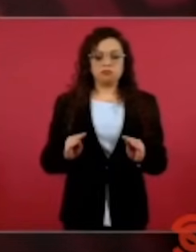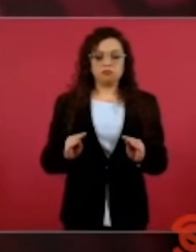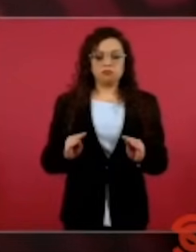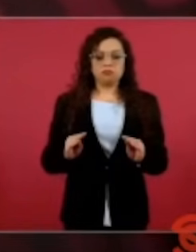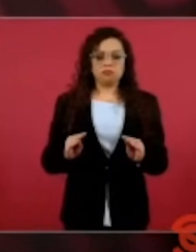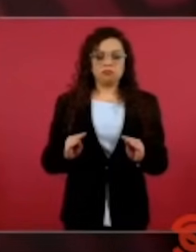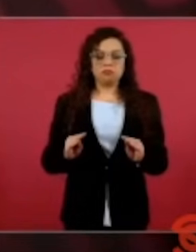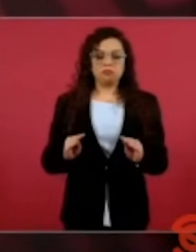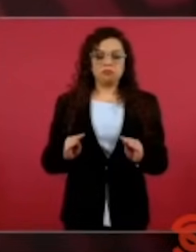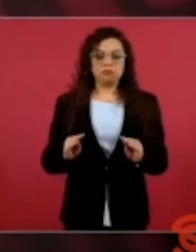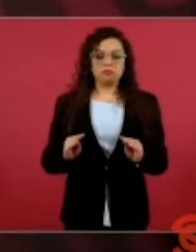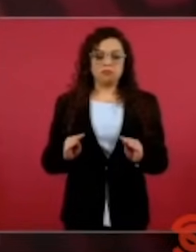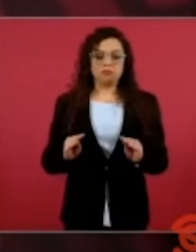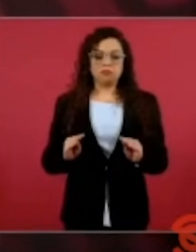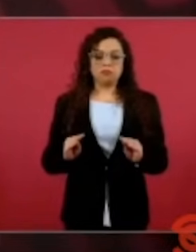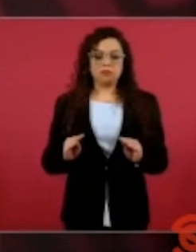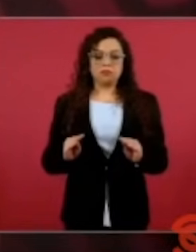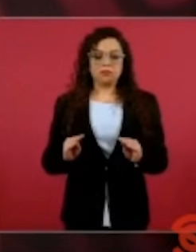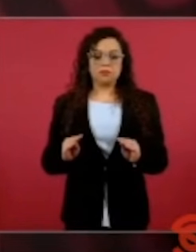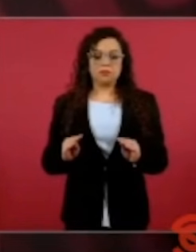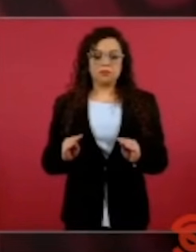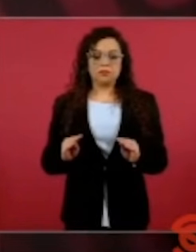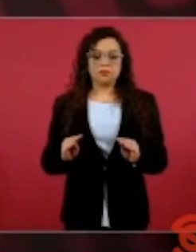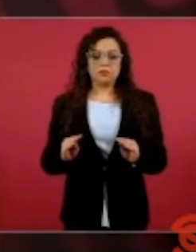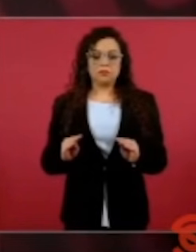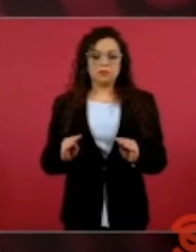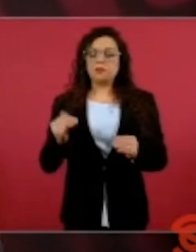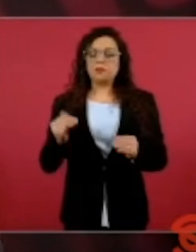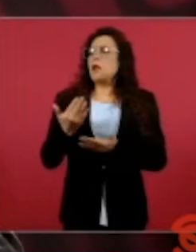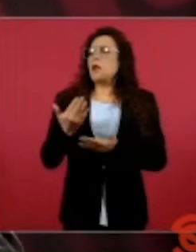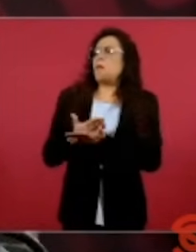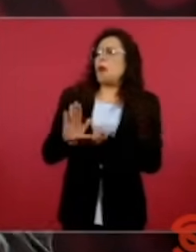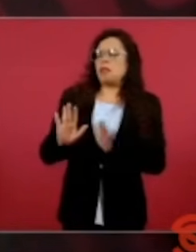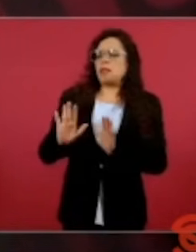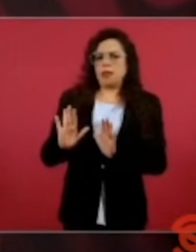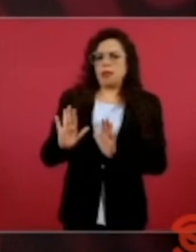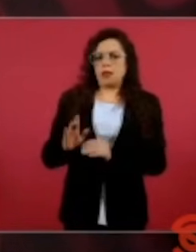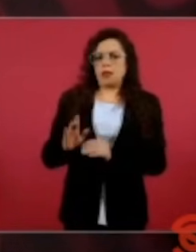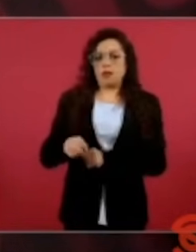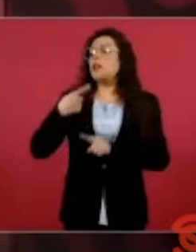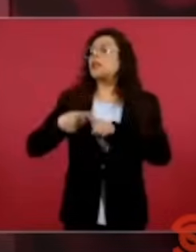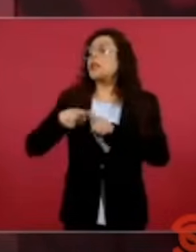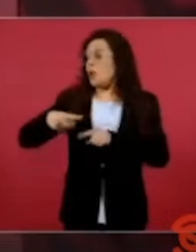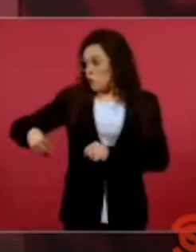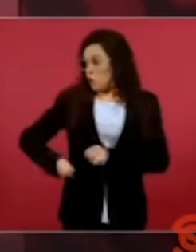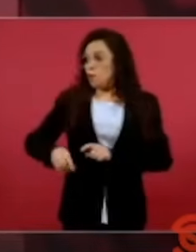ministros además como no castigaban a